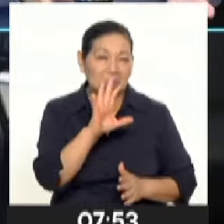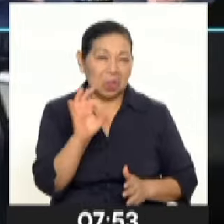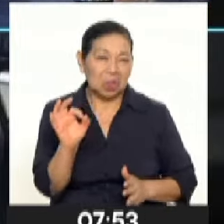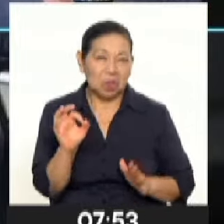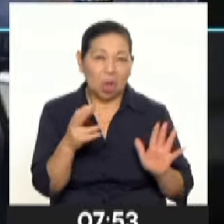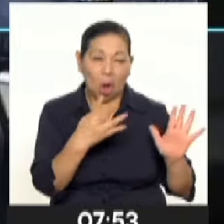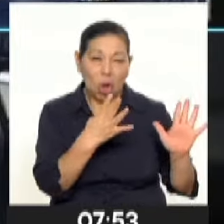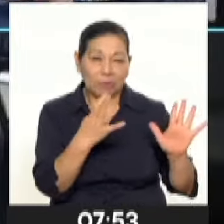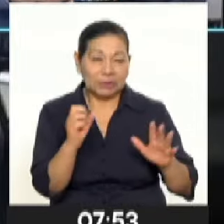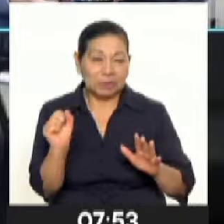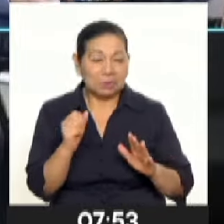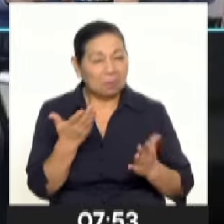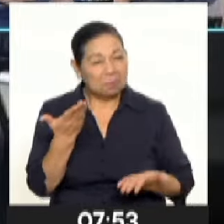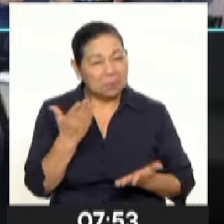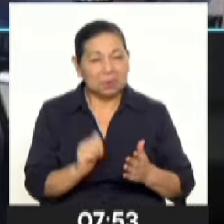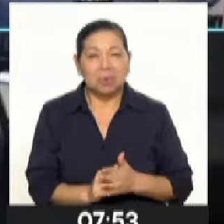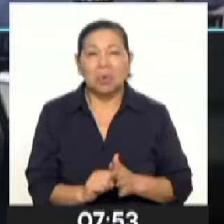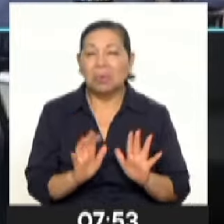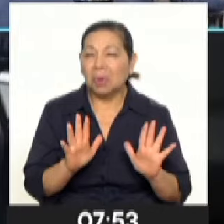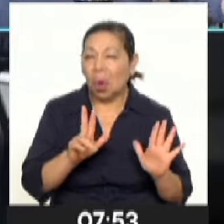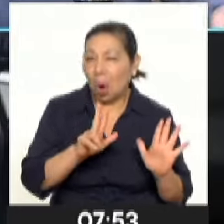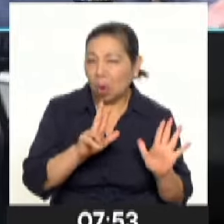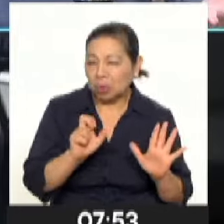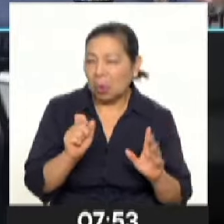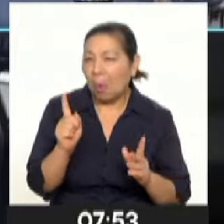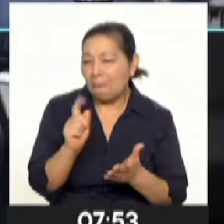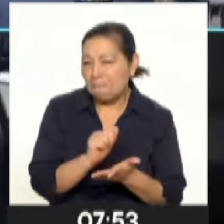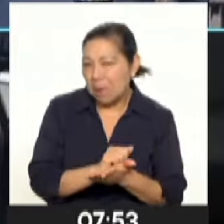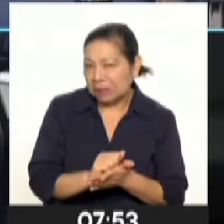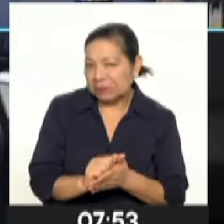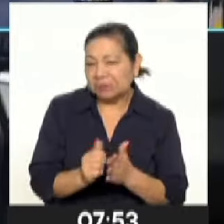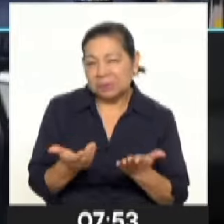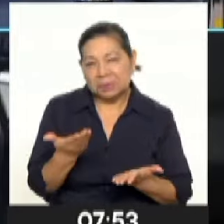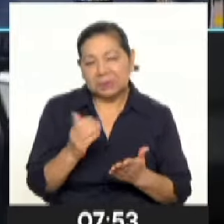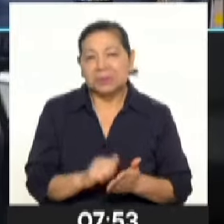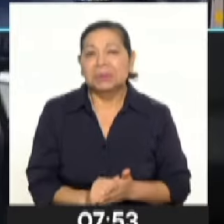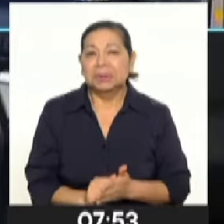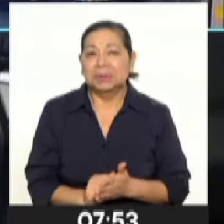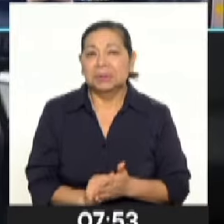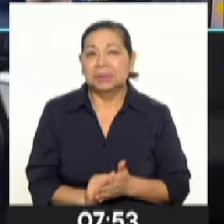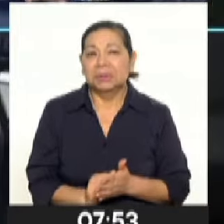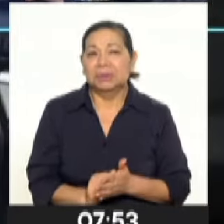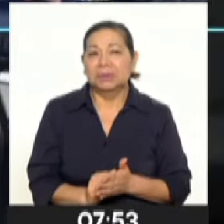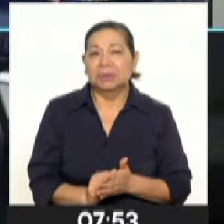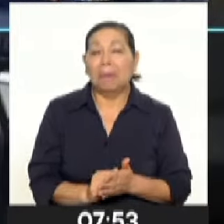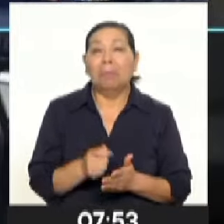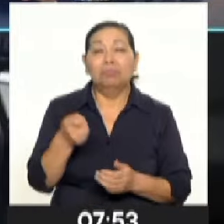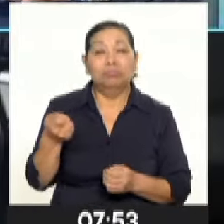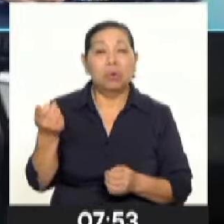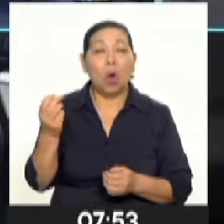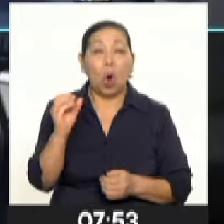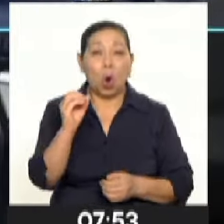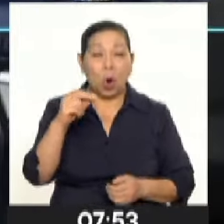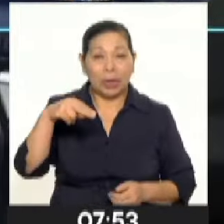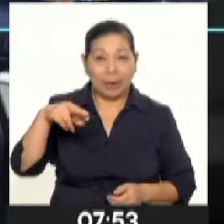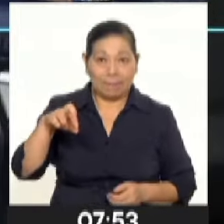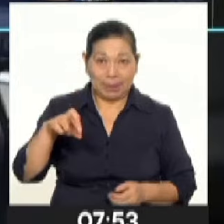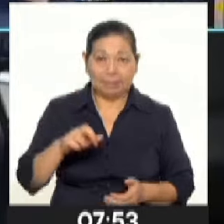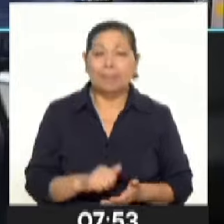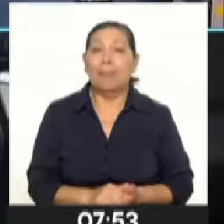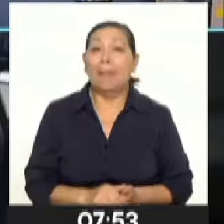500 y 900 soles. El promedio está cerca de 800 soles mensuales. Es el promedio más o menos de los jubilados de la ONP. Y